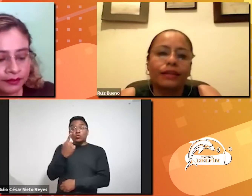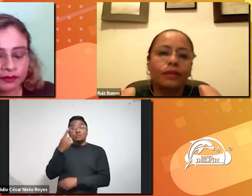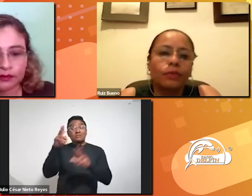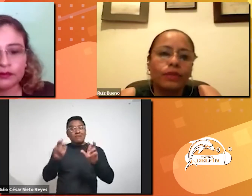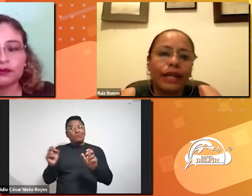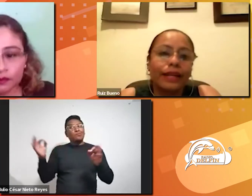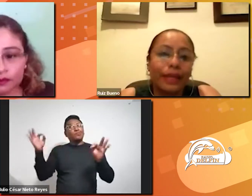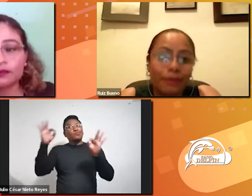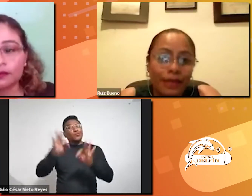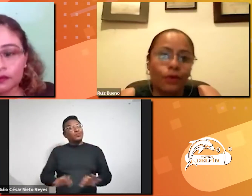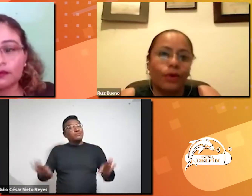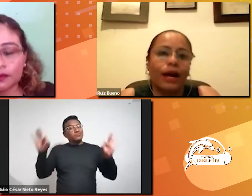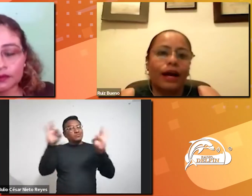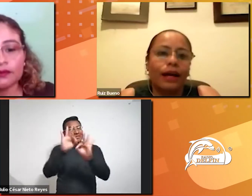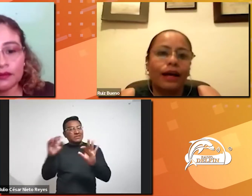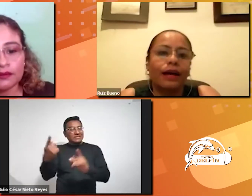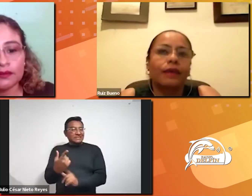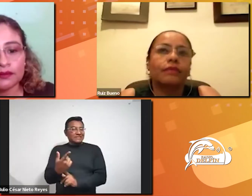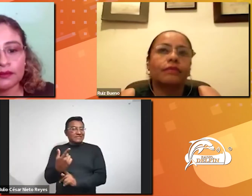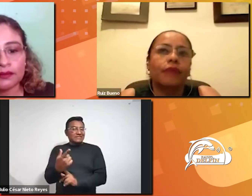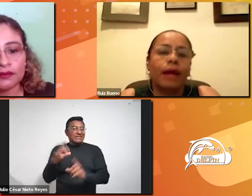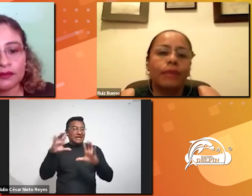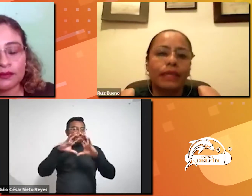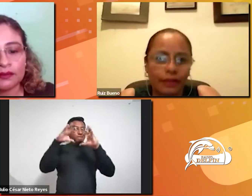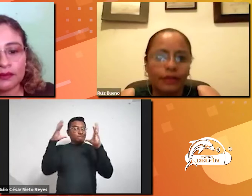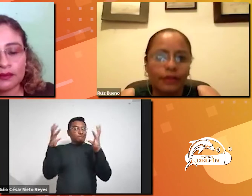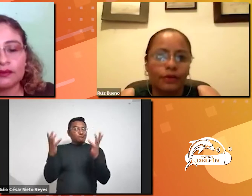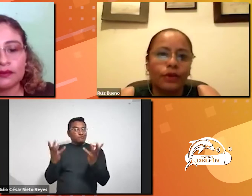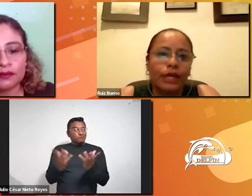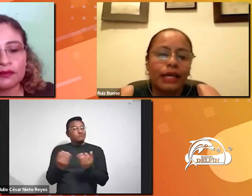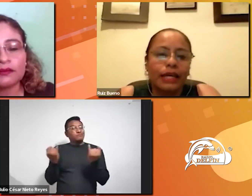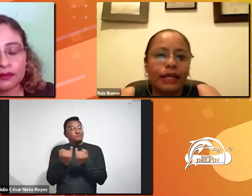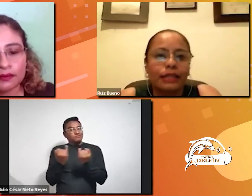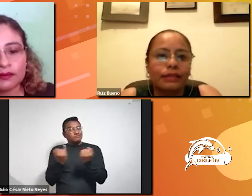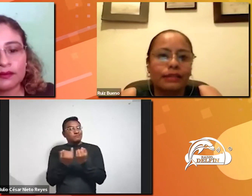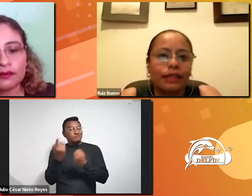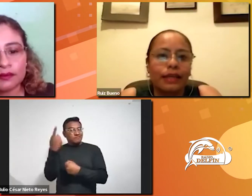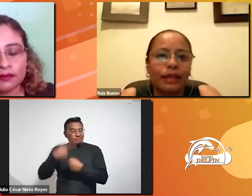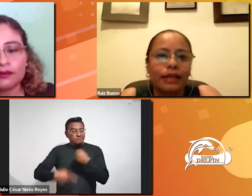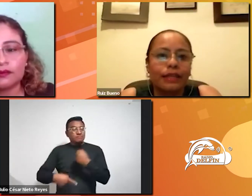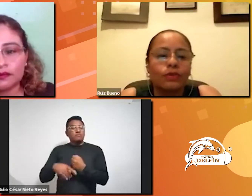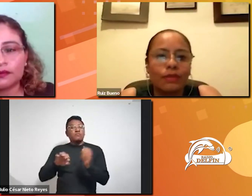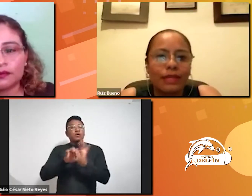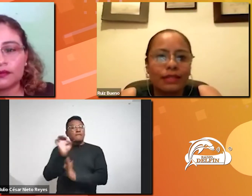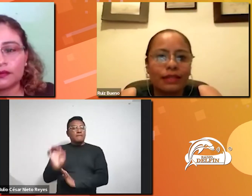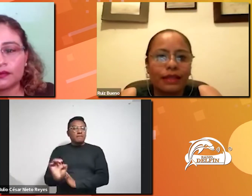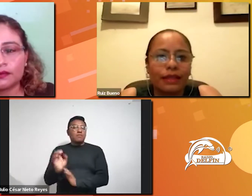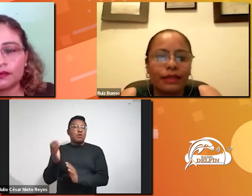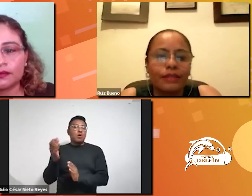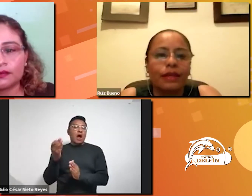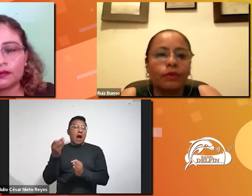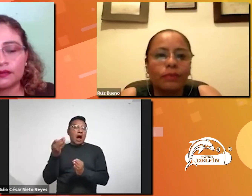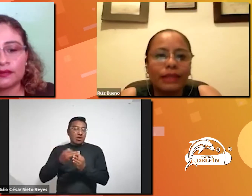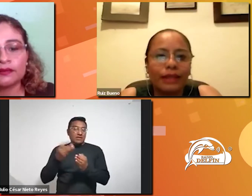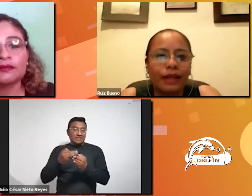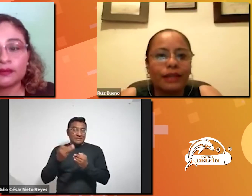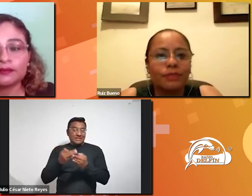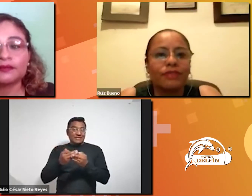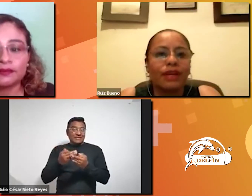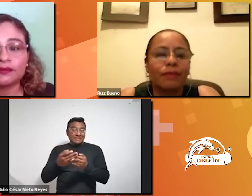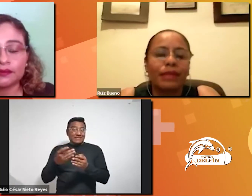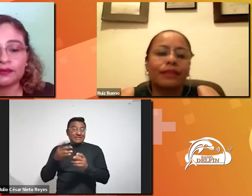de carácter mundial que vino a abrir, ¿no?, estos temas de salud